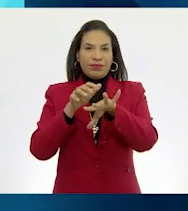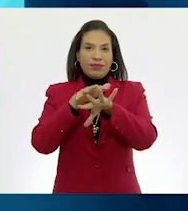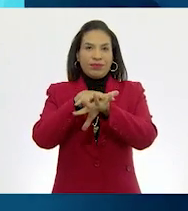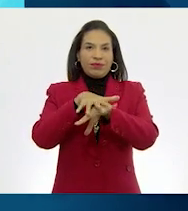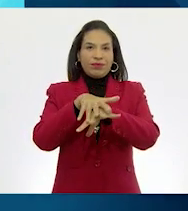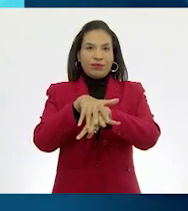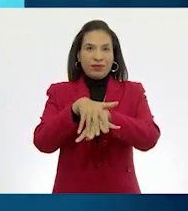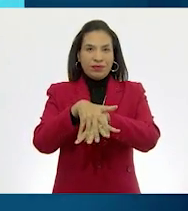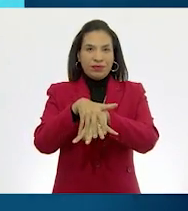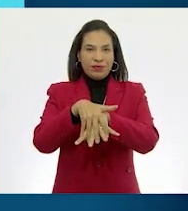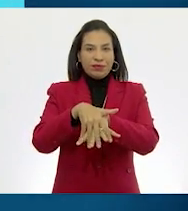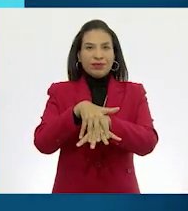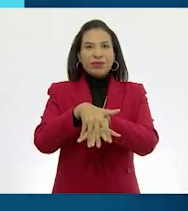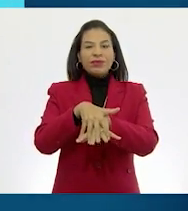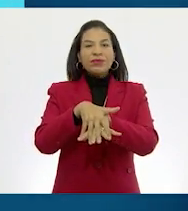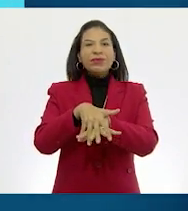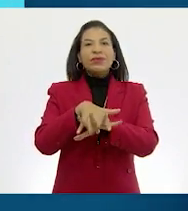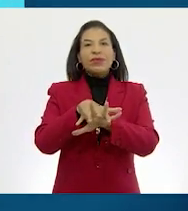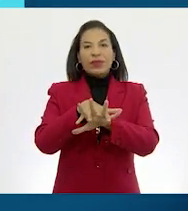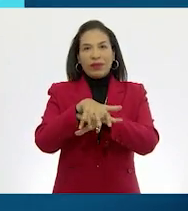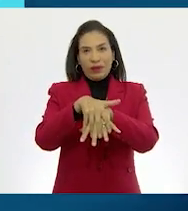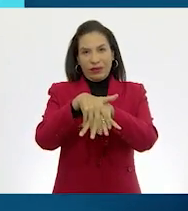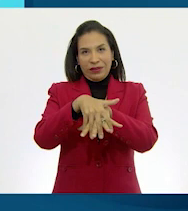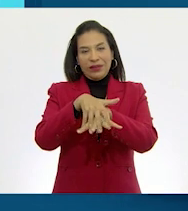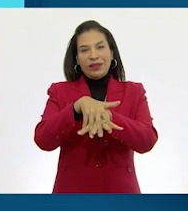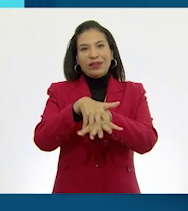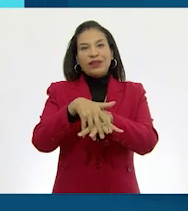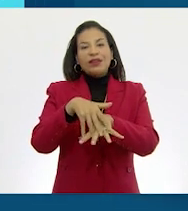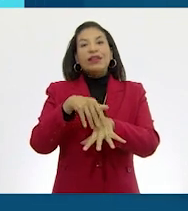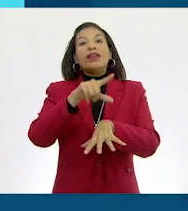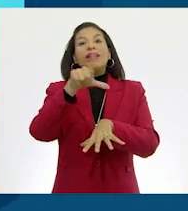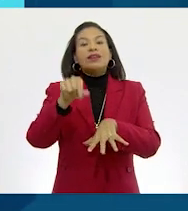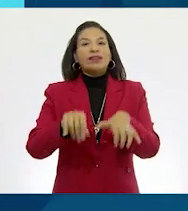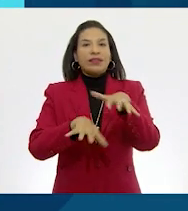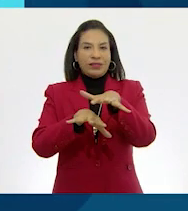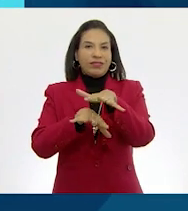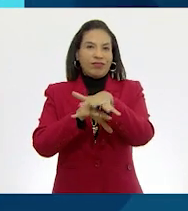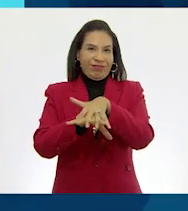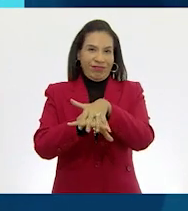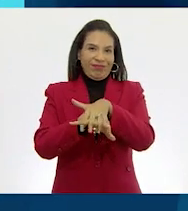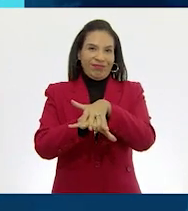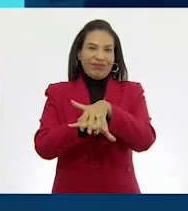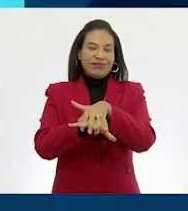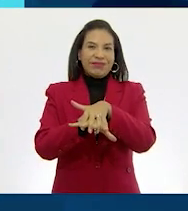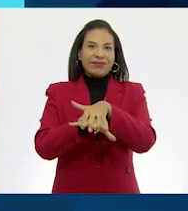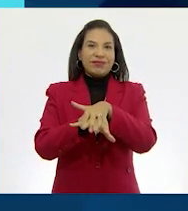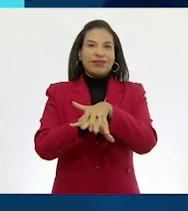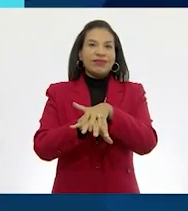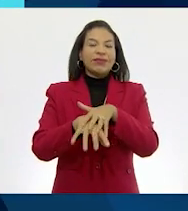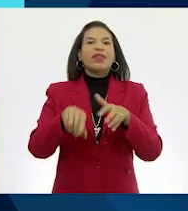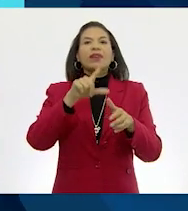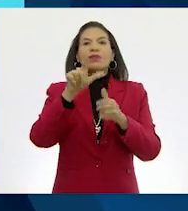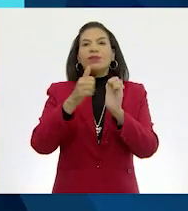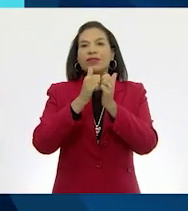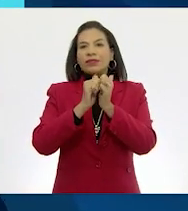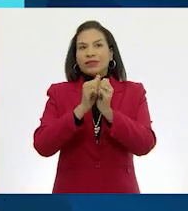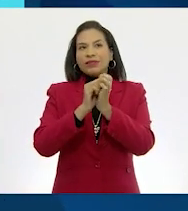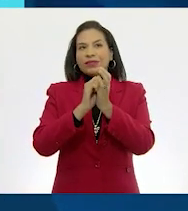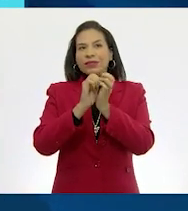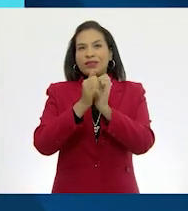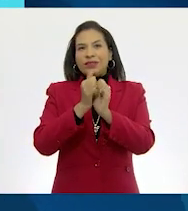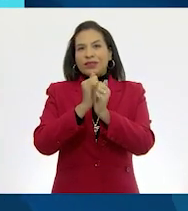de una de tus manos contra el dorso de la otra, entrelazando los dedos. Repite lo mismo con la otra mano. Frota los